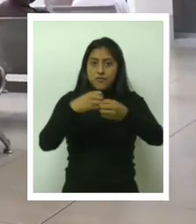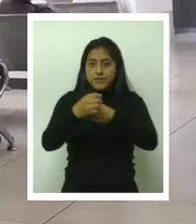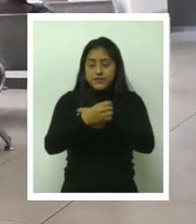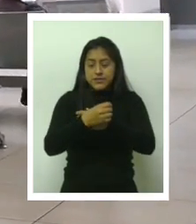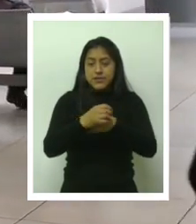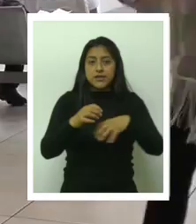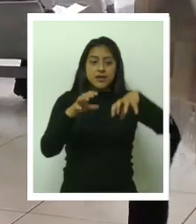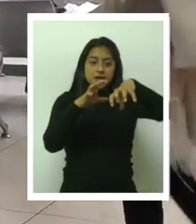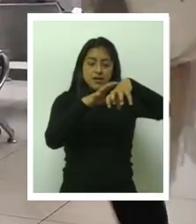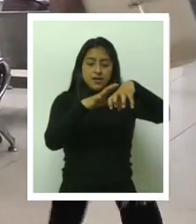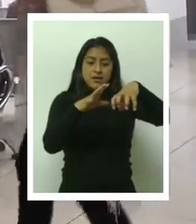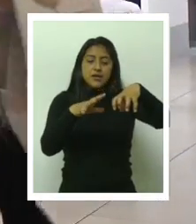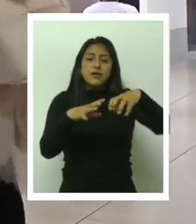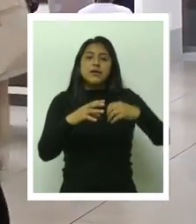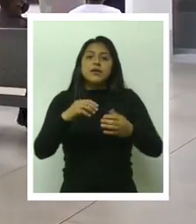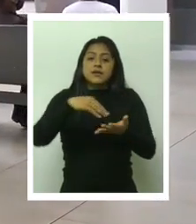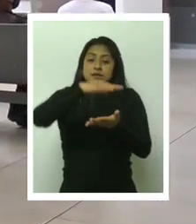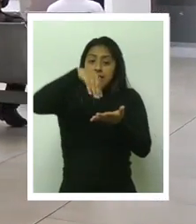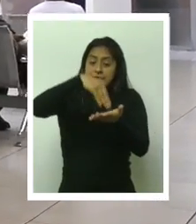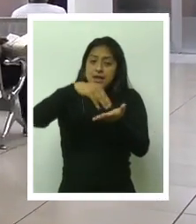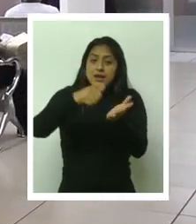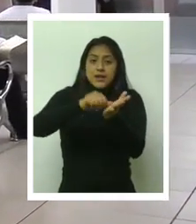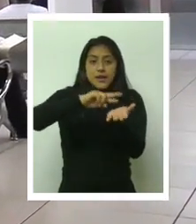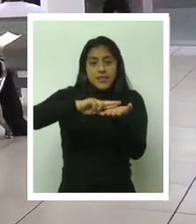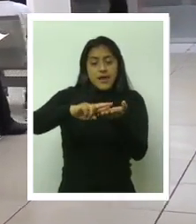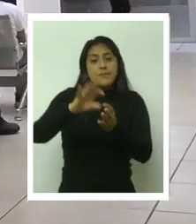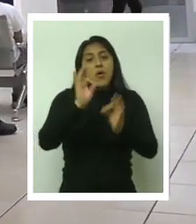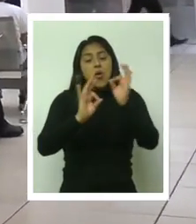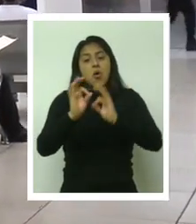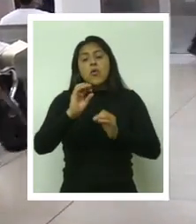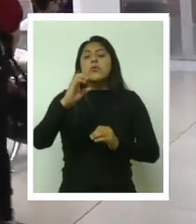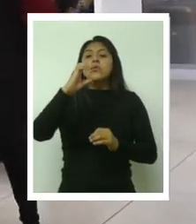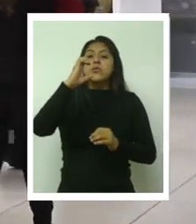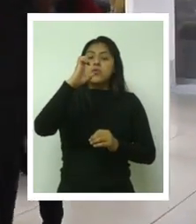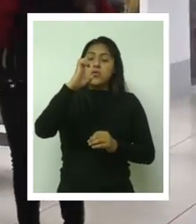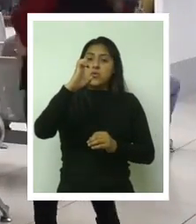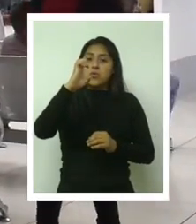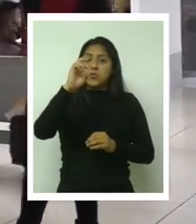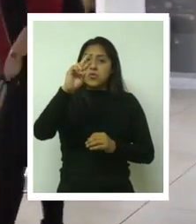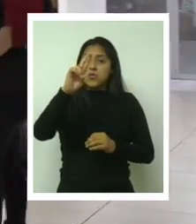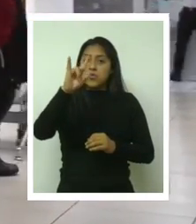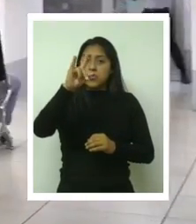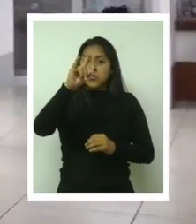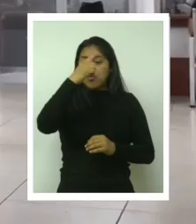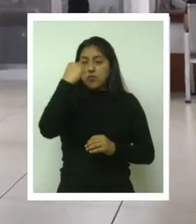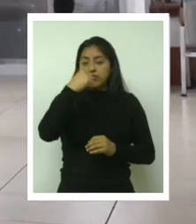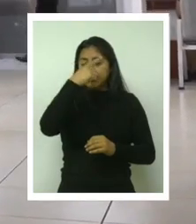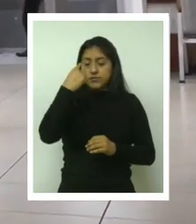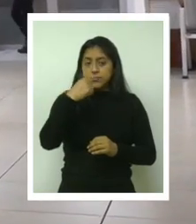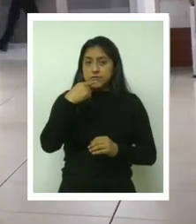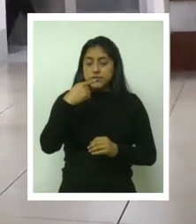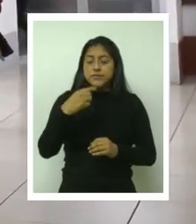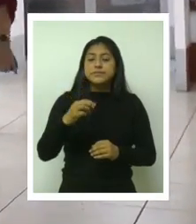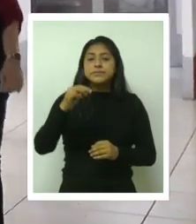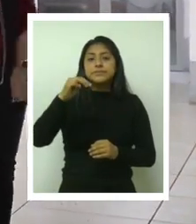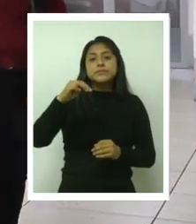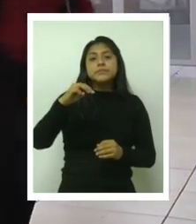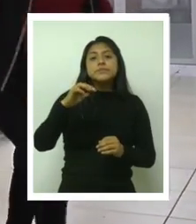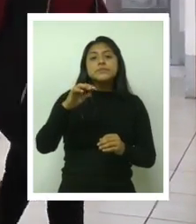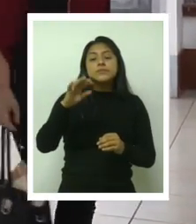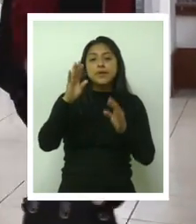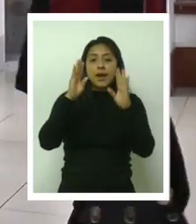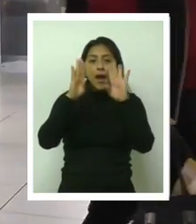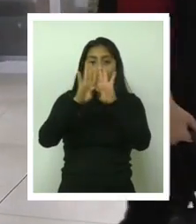así como también en Rusmol, que está a un costado de donde está la sede central de RENAP, así como también el centro de información de